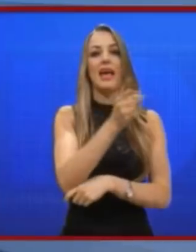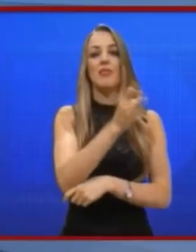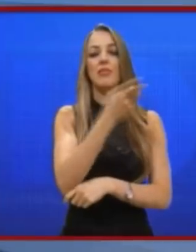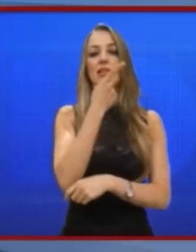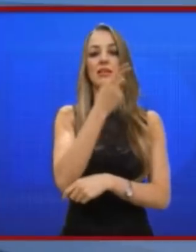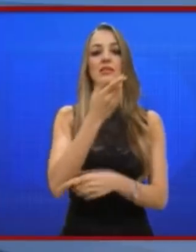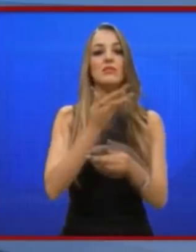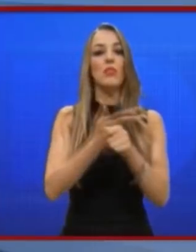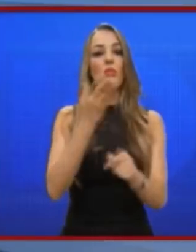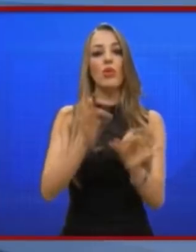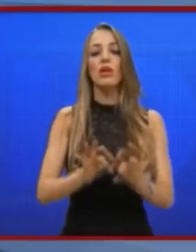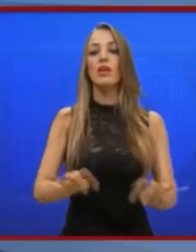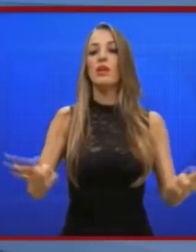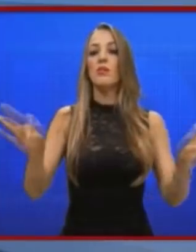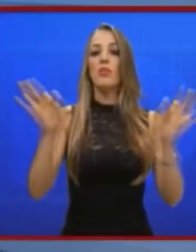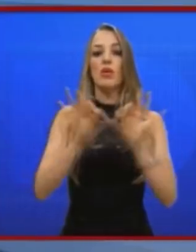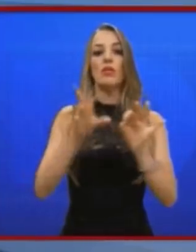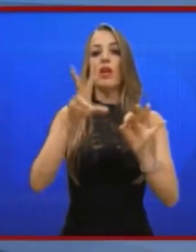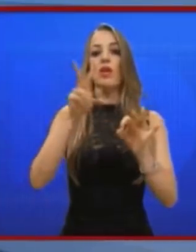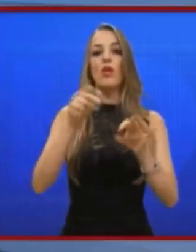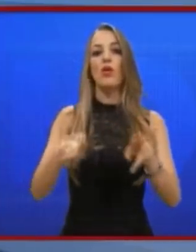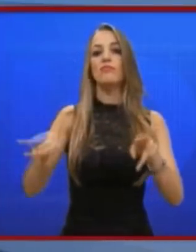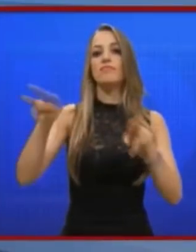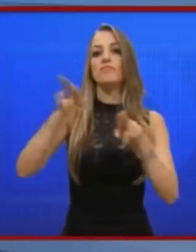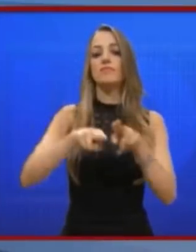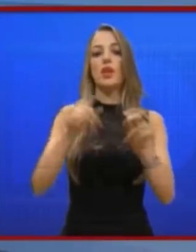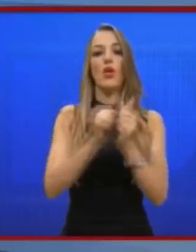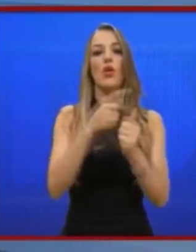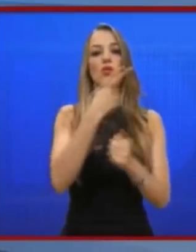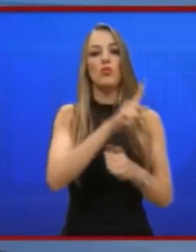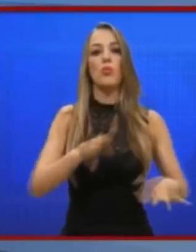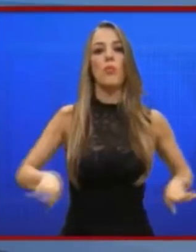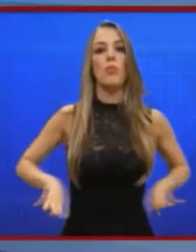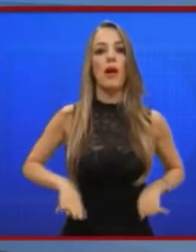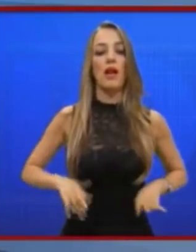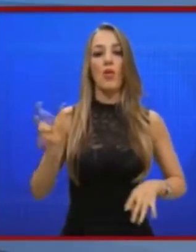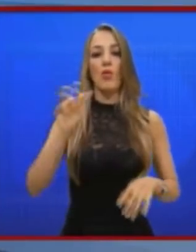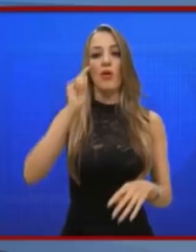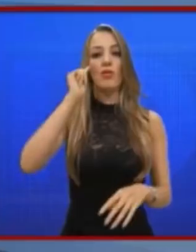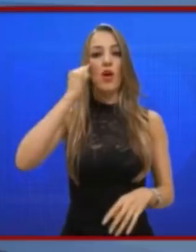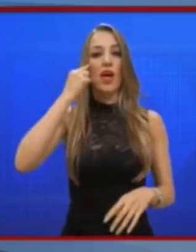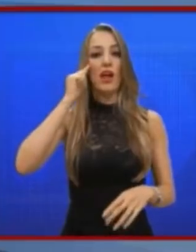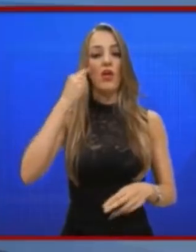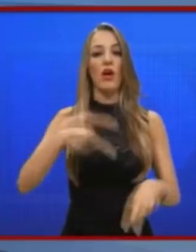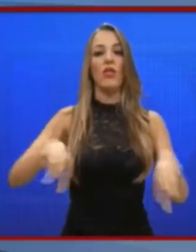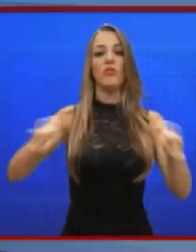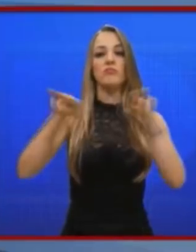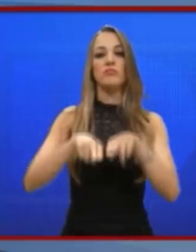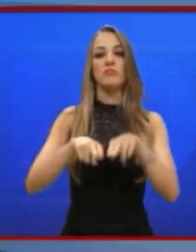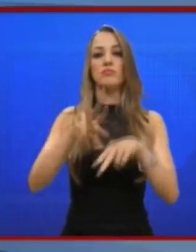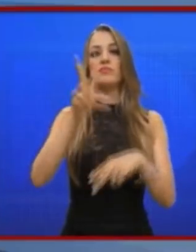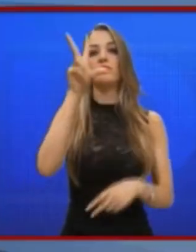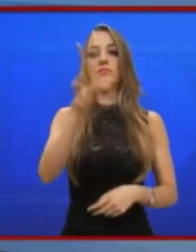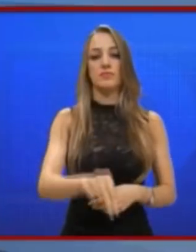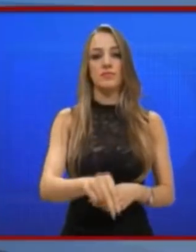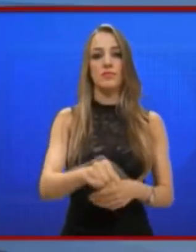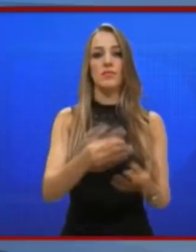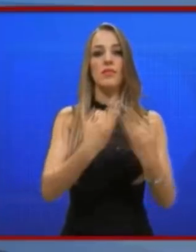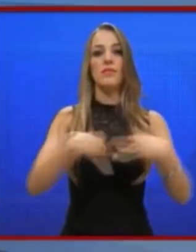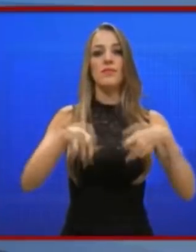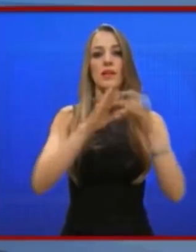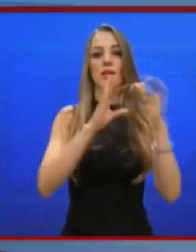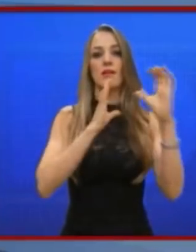muy importante no acostarte con tu pareja estando molesto o enojada o enojado. Dialogarlo